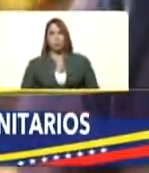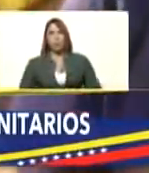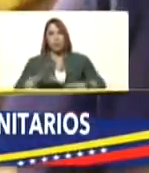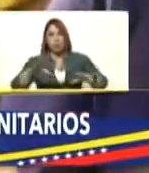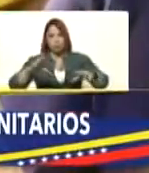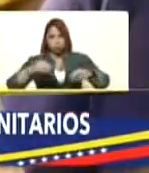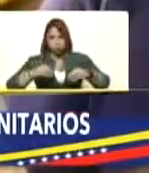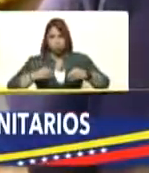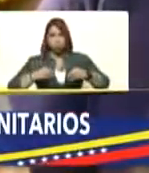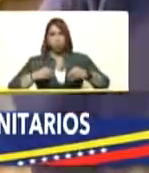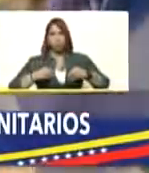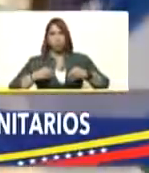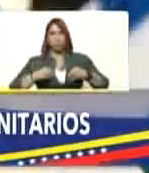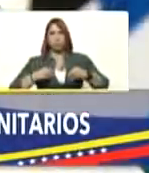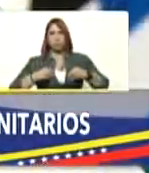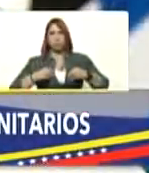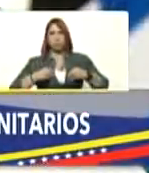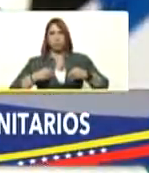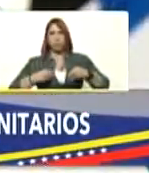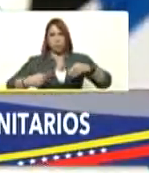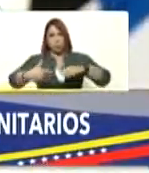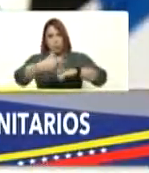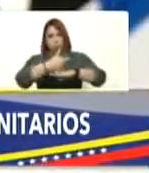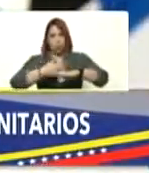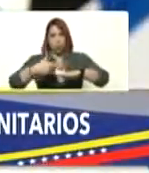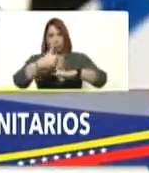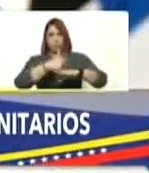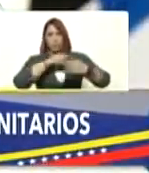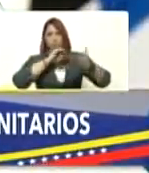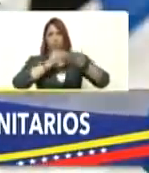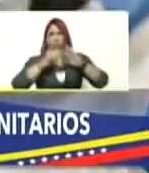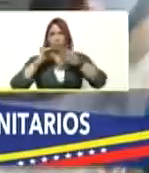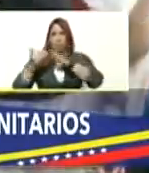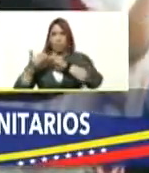asumir el gobierno comunitario